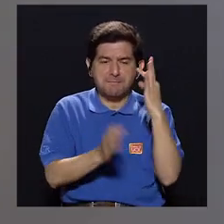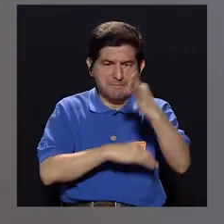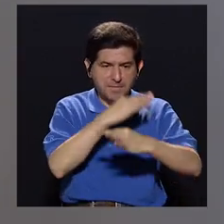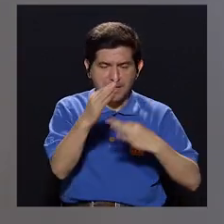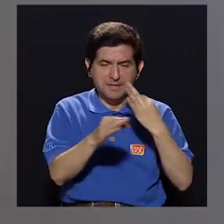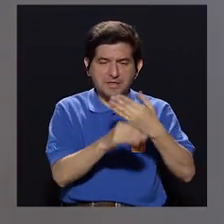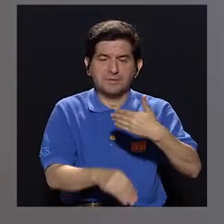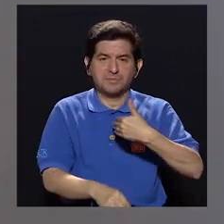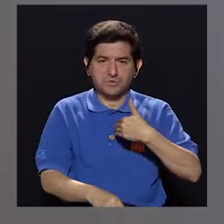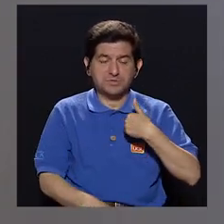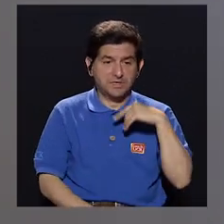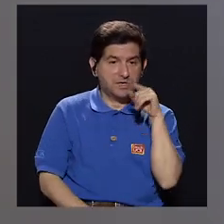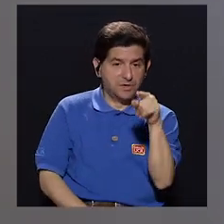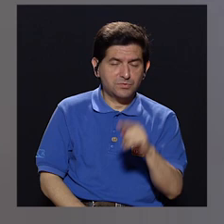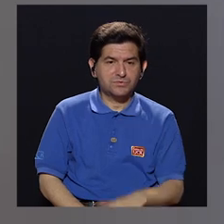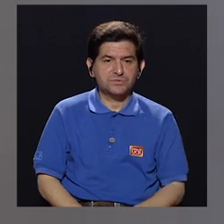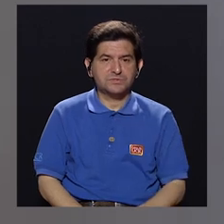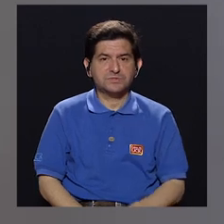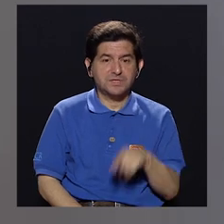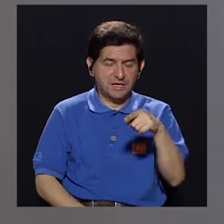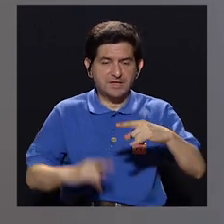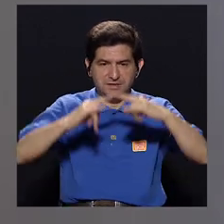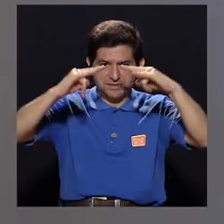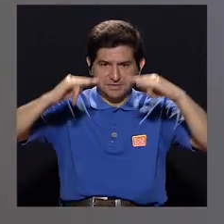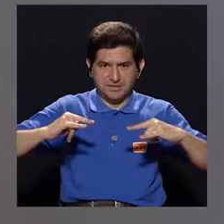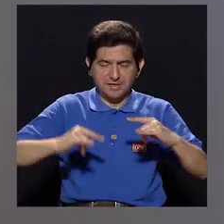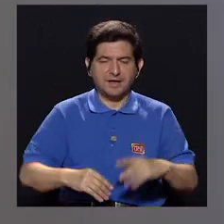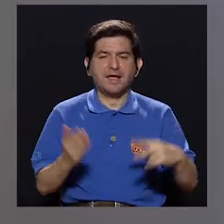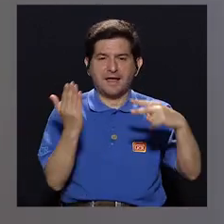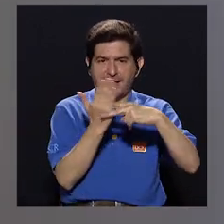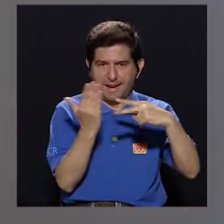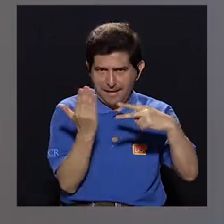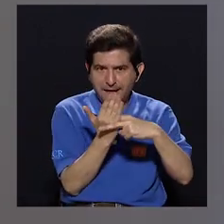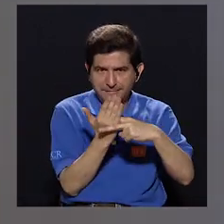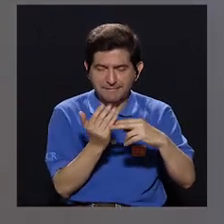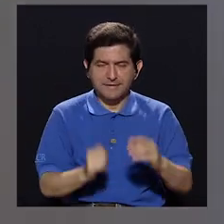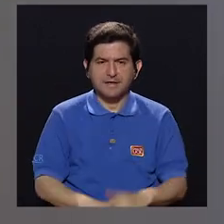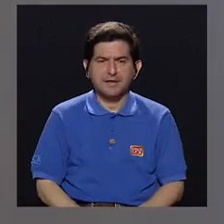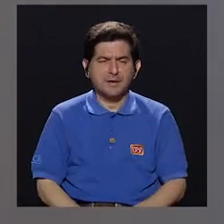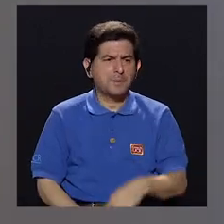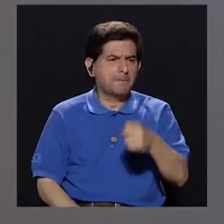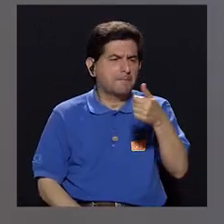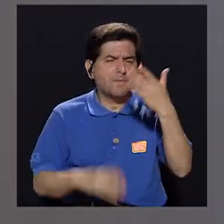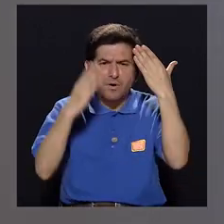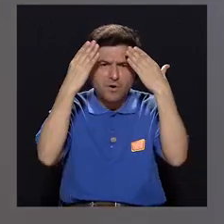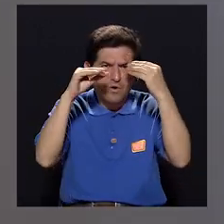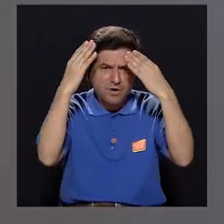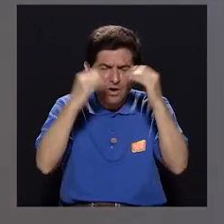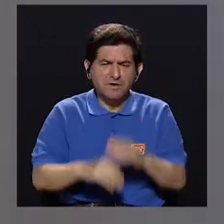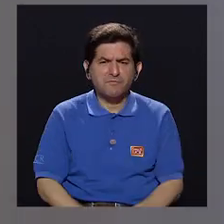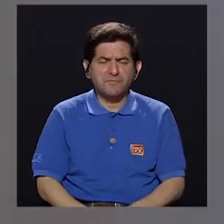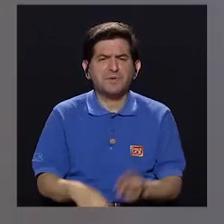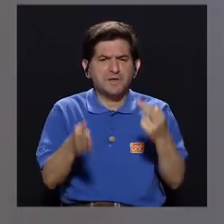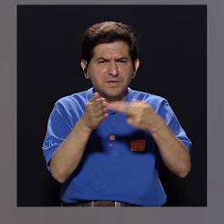ustedes tienen en en en invernadero digamos en el en el jardín muy poca información sobre polinización de esas mil mil